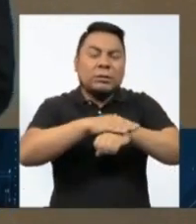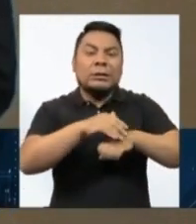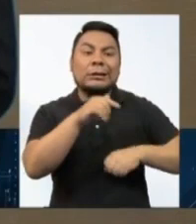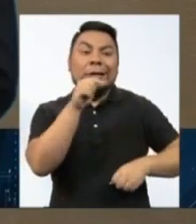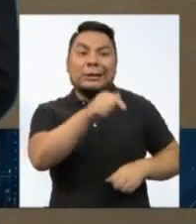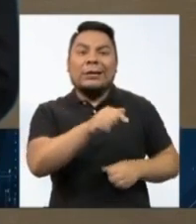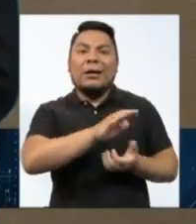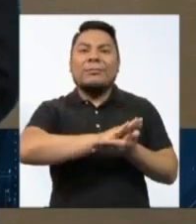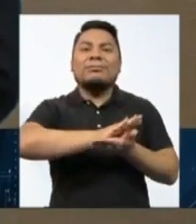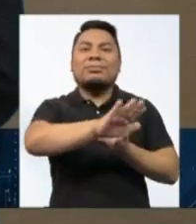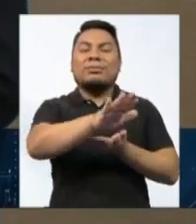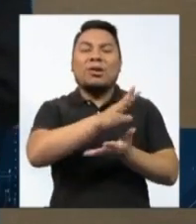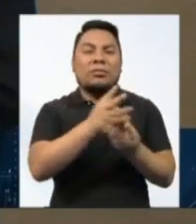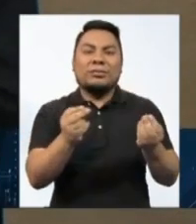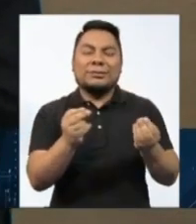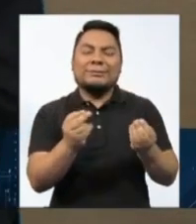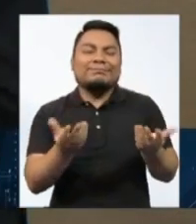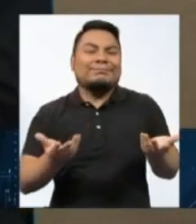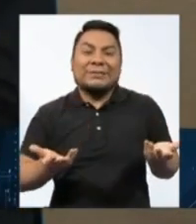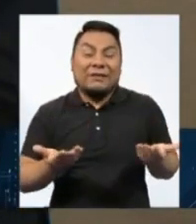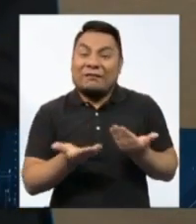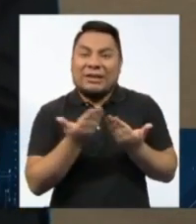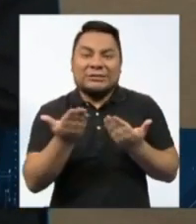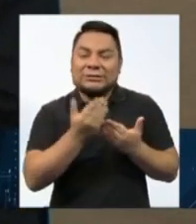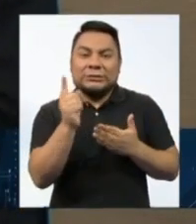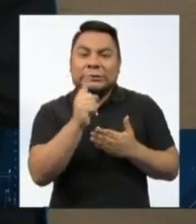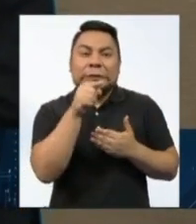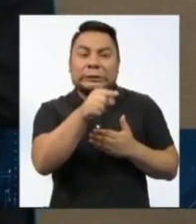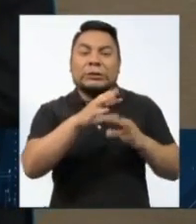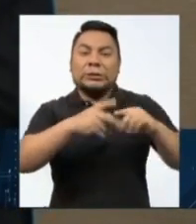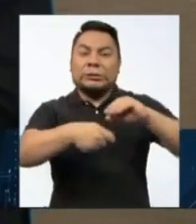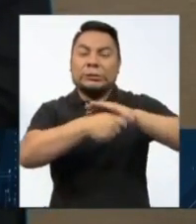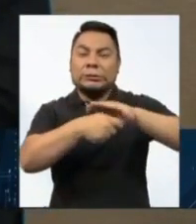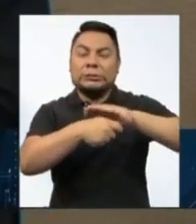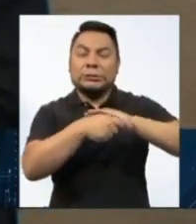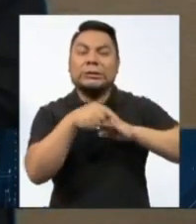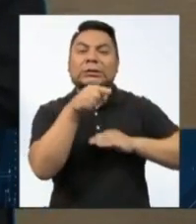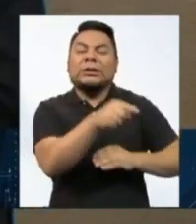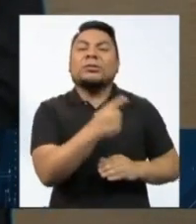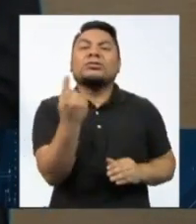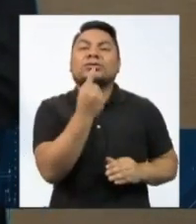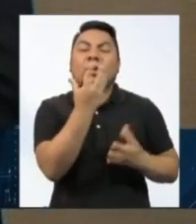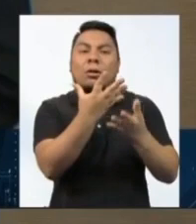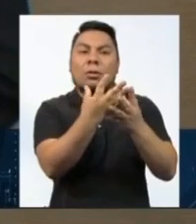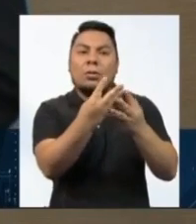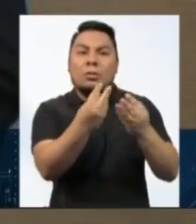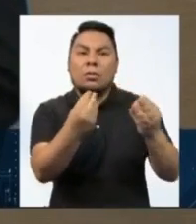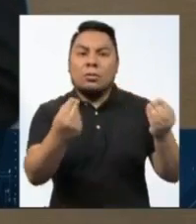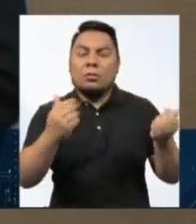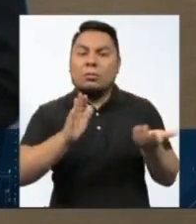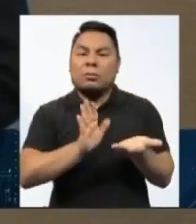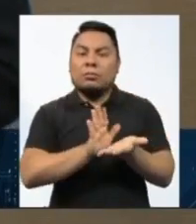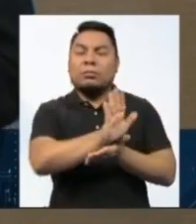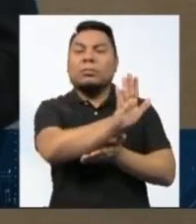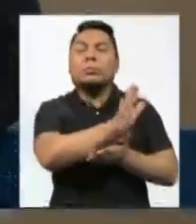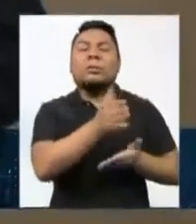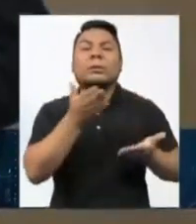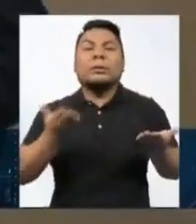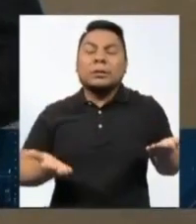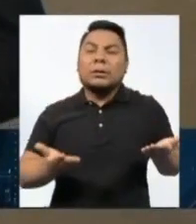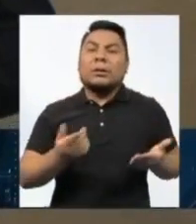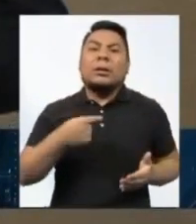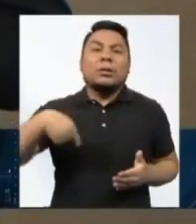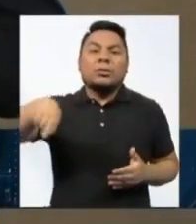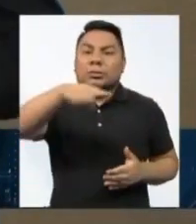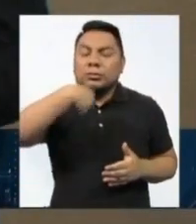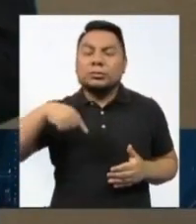decreto. La corrupción solamente va a desaparecer en la medida que se